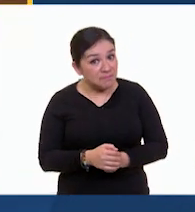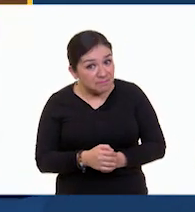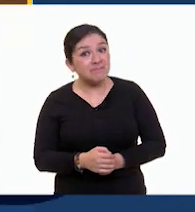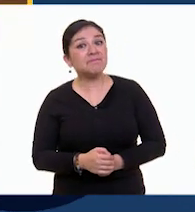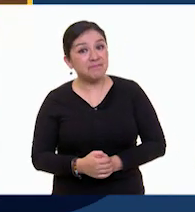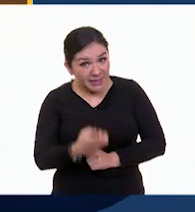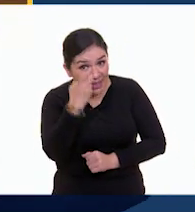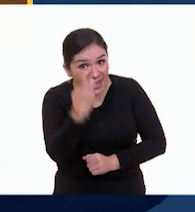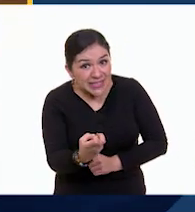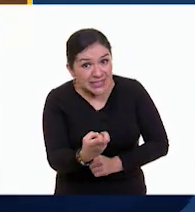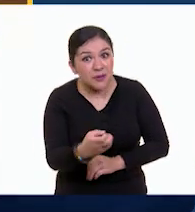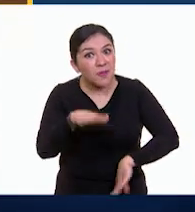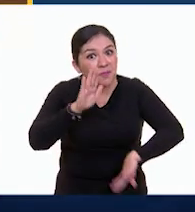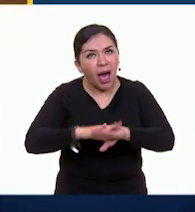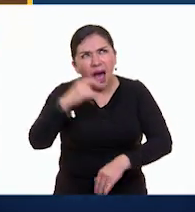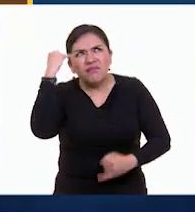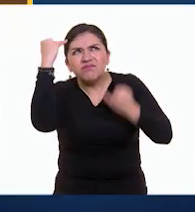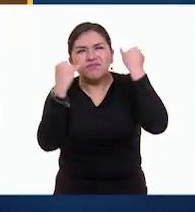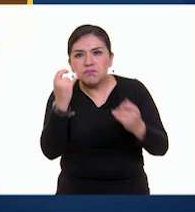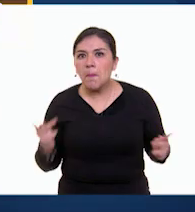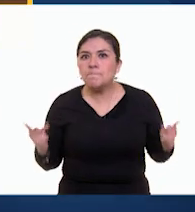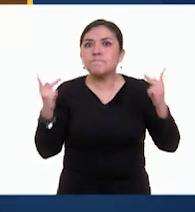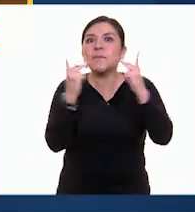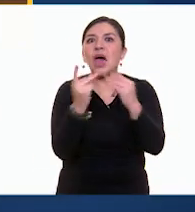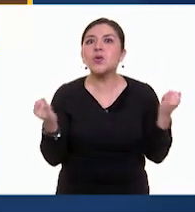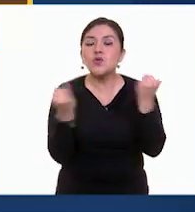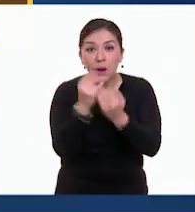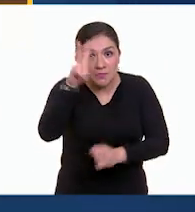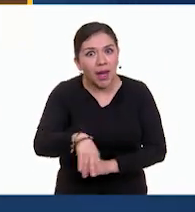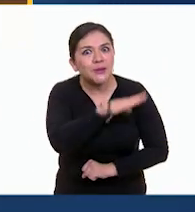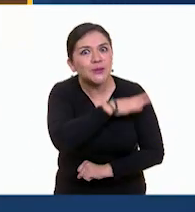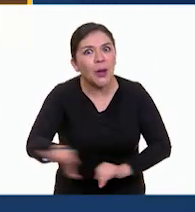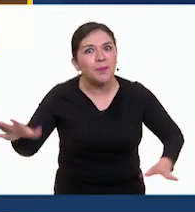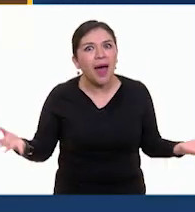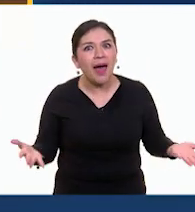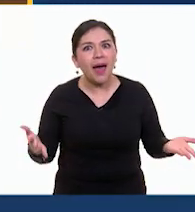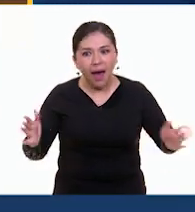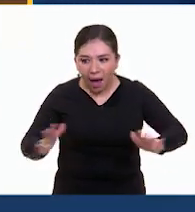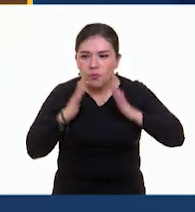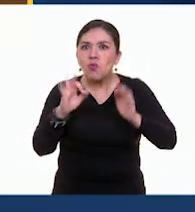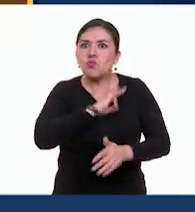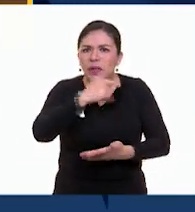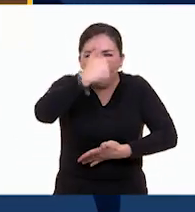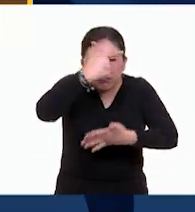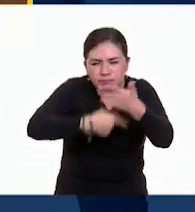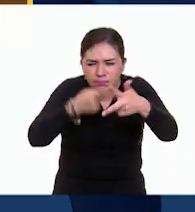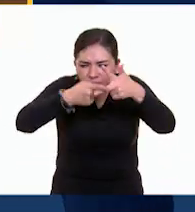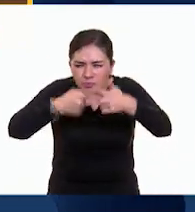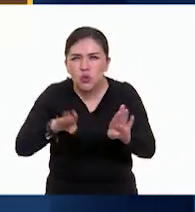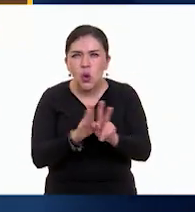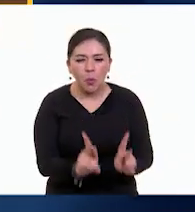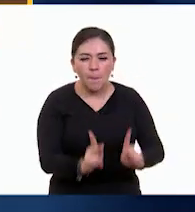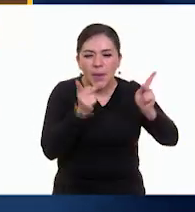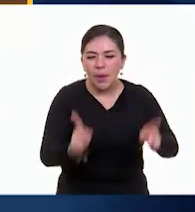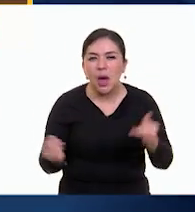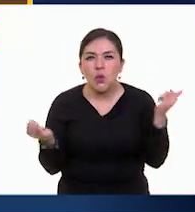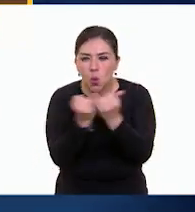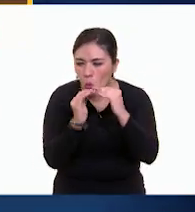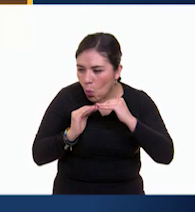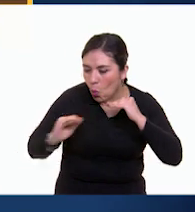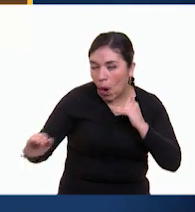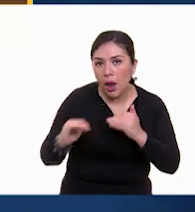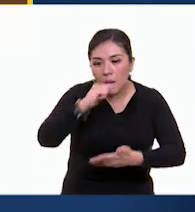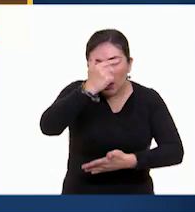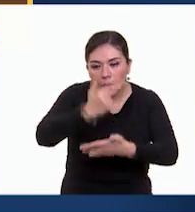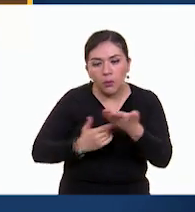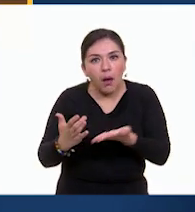¡Sí! ¡Qué manera de emparejarse! Sorprendente, ¿no? Lograron el desafío de vender las manzanas al mismo precio y juntar cada una